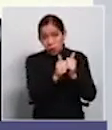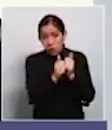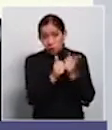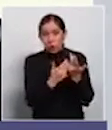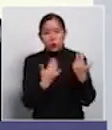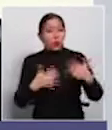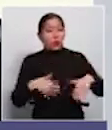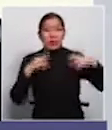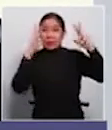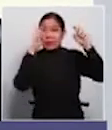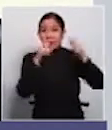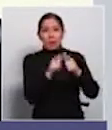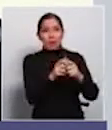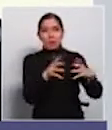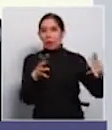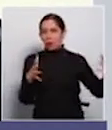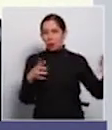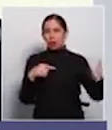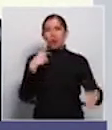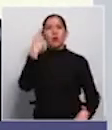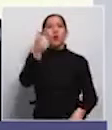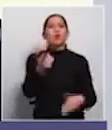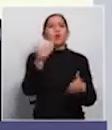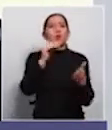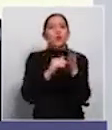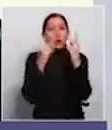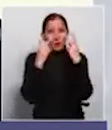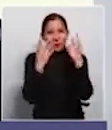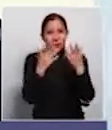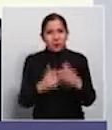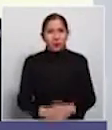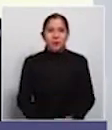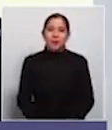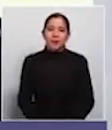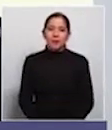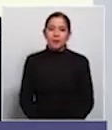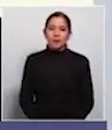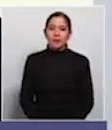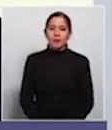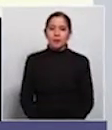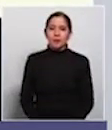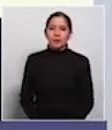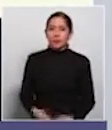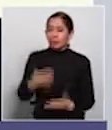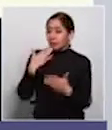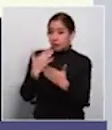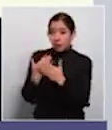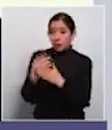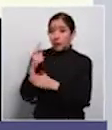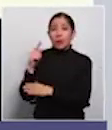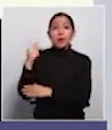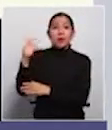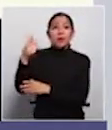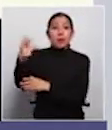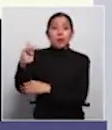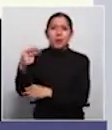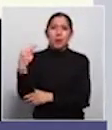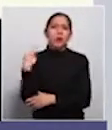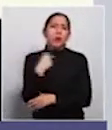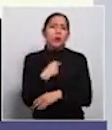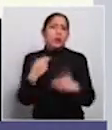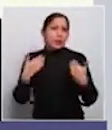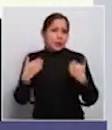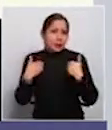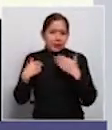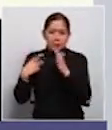un tema bastante amplio y esperamos tenerlo en una próxima oportunidad. Bueno, en días próximos vamos a lanzar